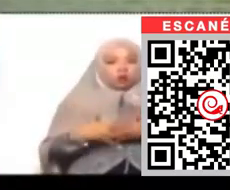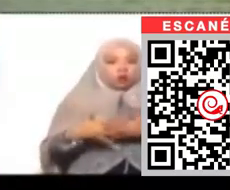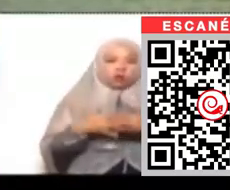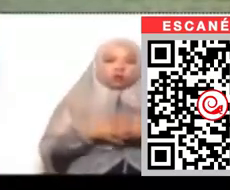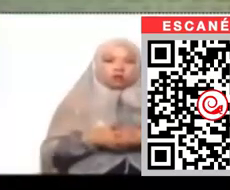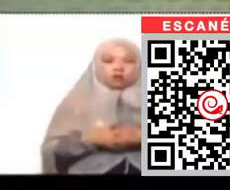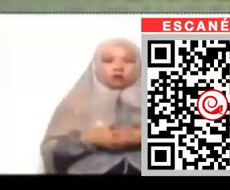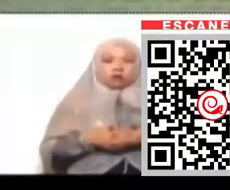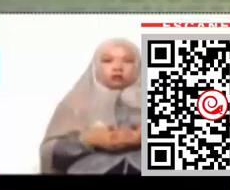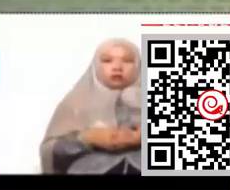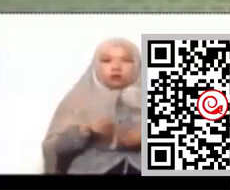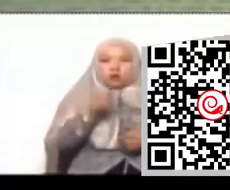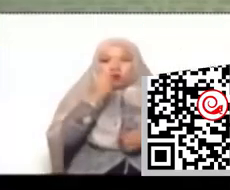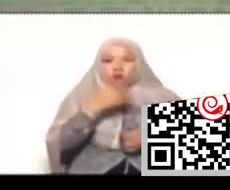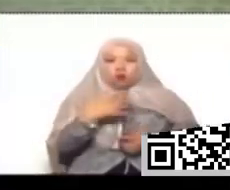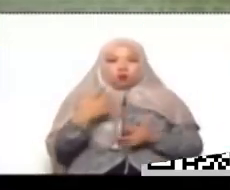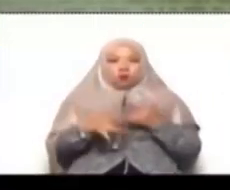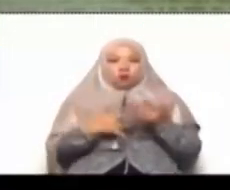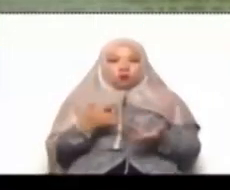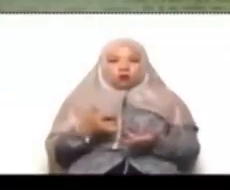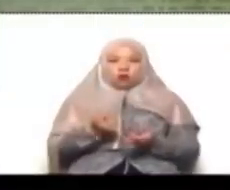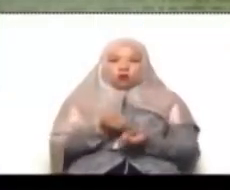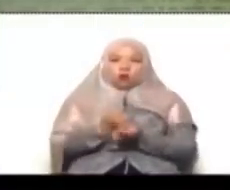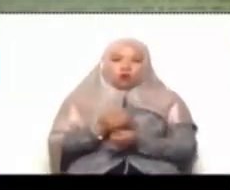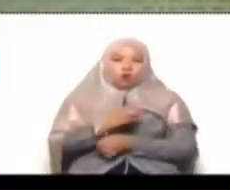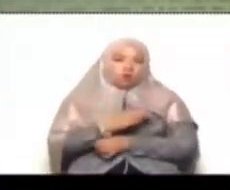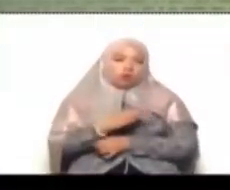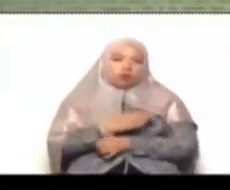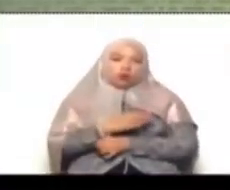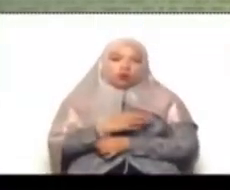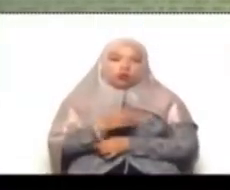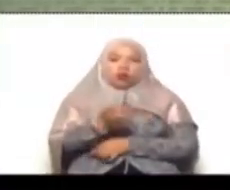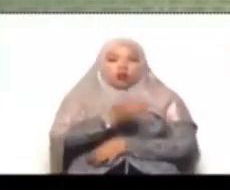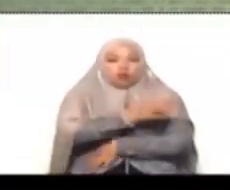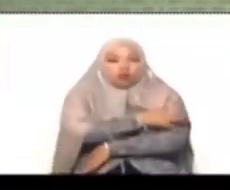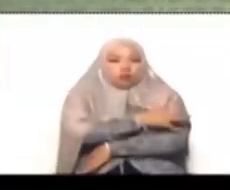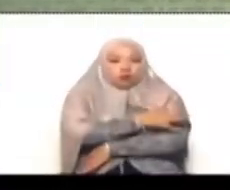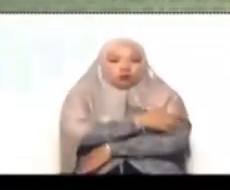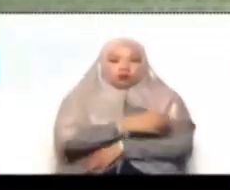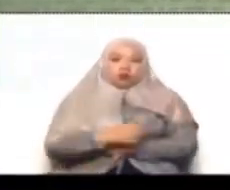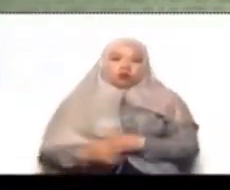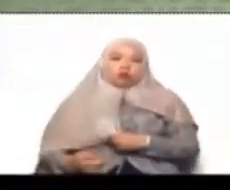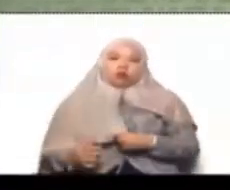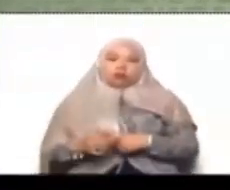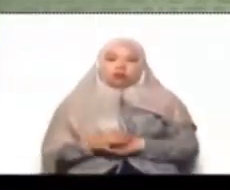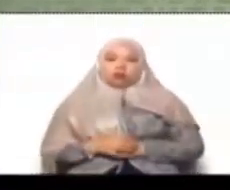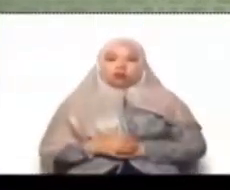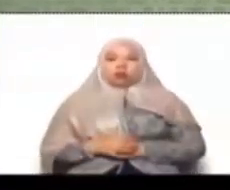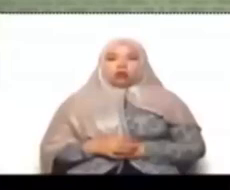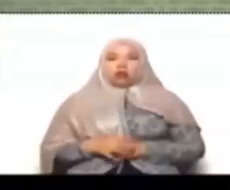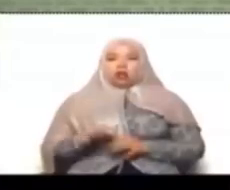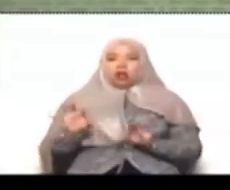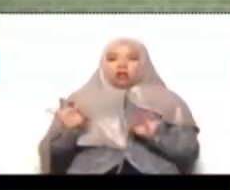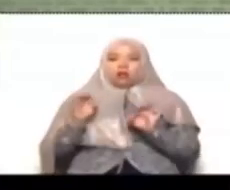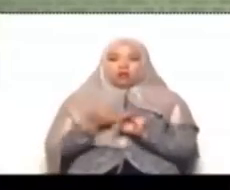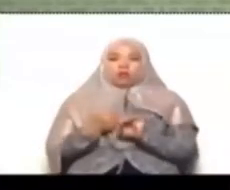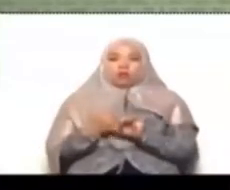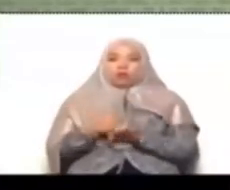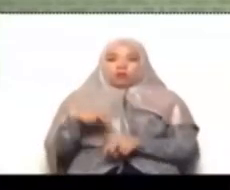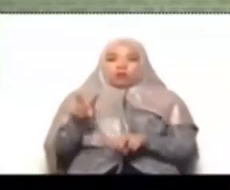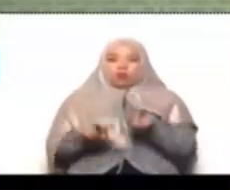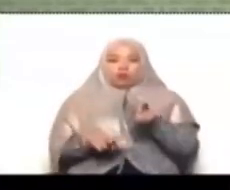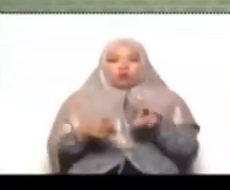y, desgraciadamente, y esto lo digo a motus propios, una izquierda latinoamericana, que es especialista, si me permite la expresión,